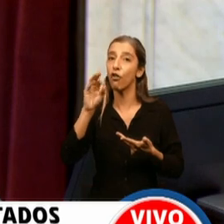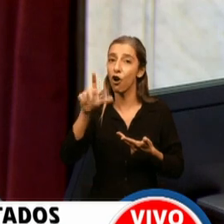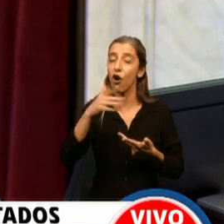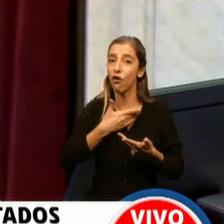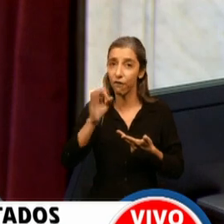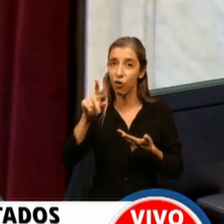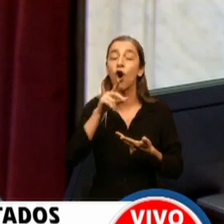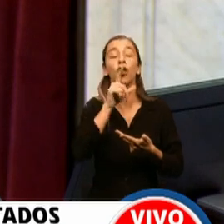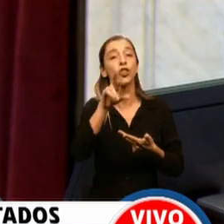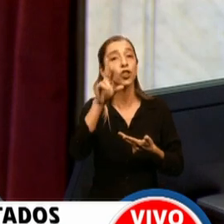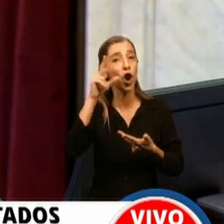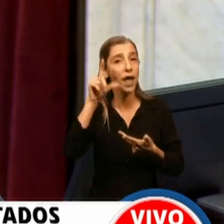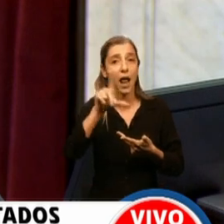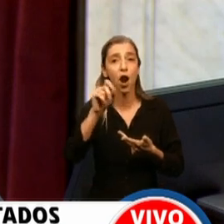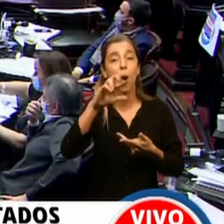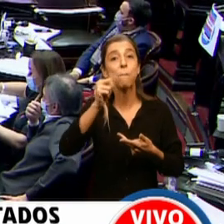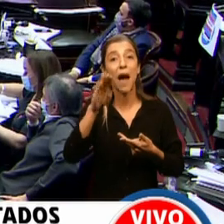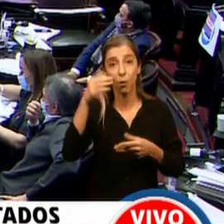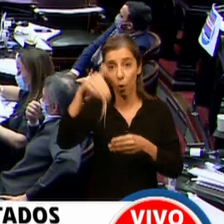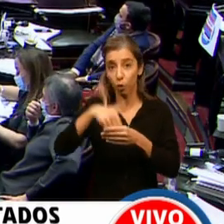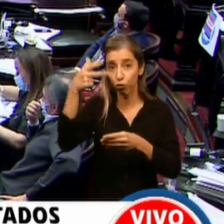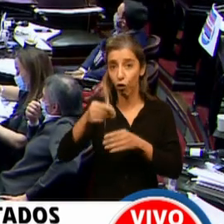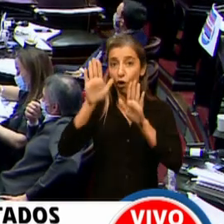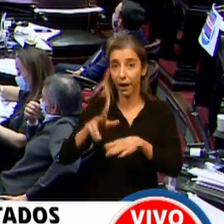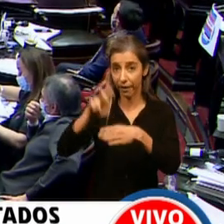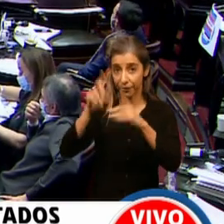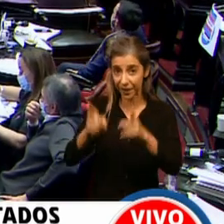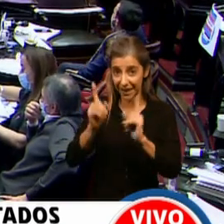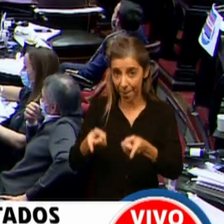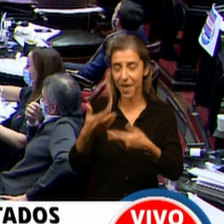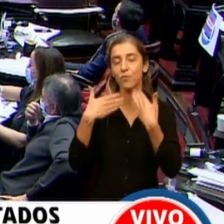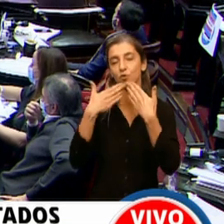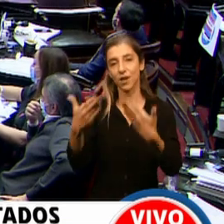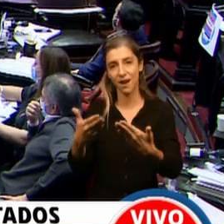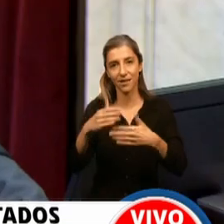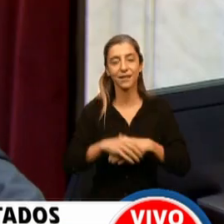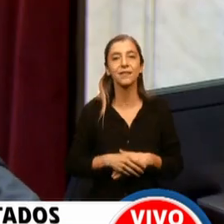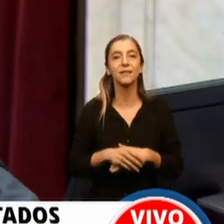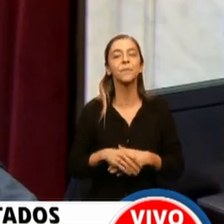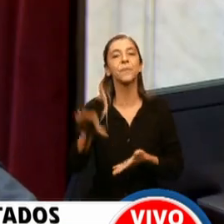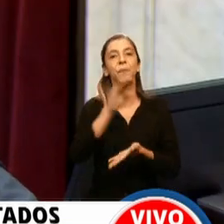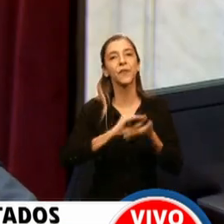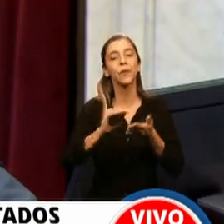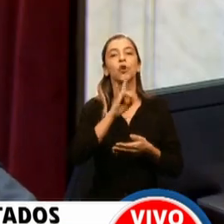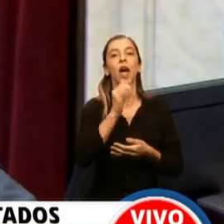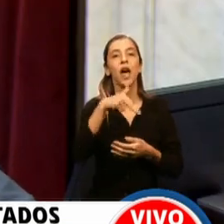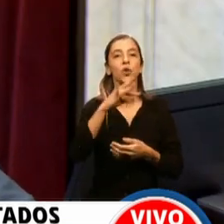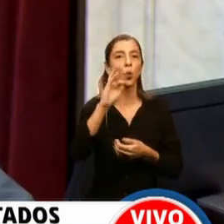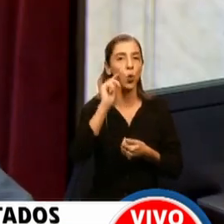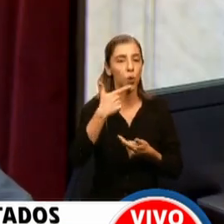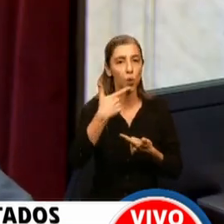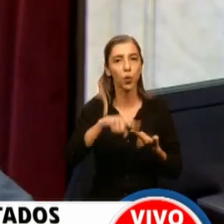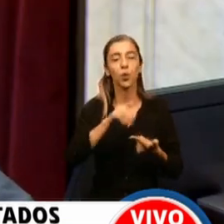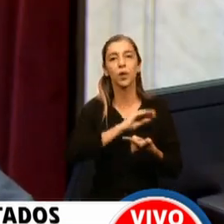pablo usted vota negativo y se queda en el recinto es así muchas gracias diputadas tundis mirtha